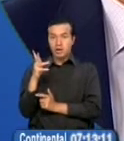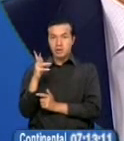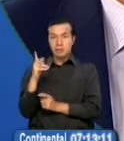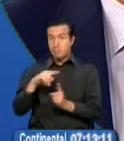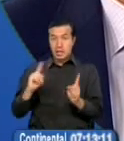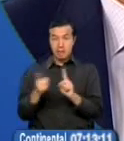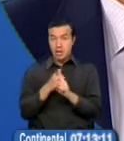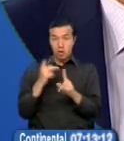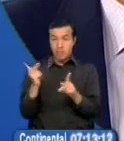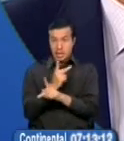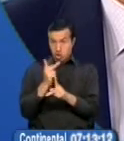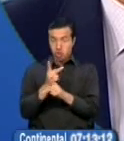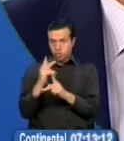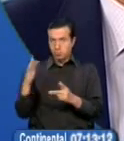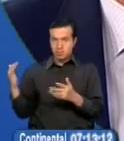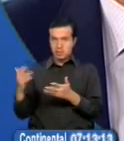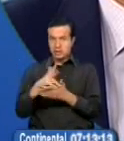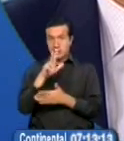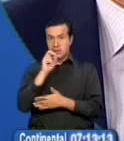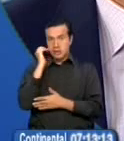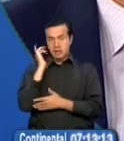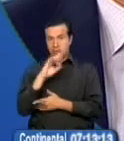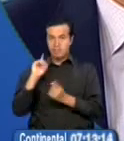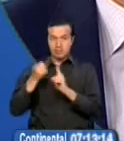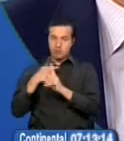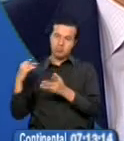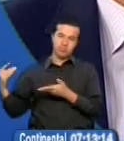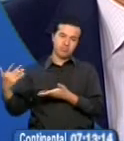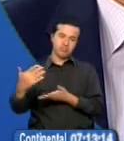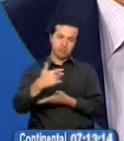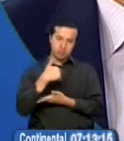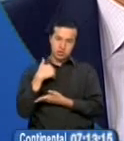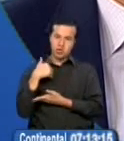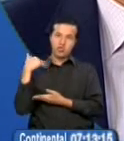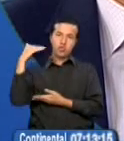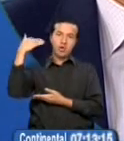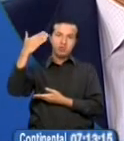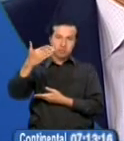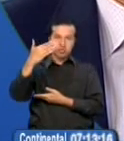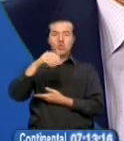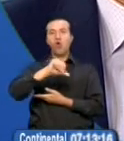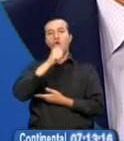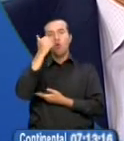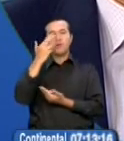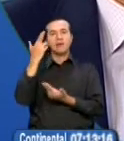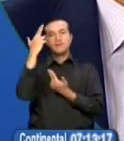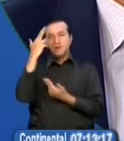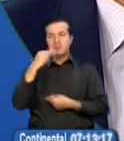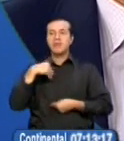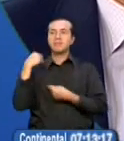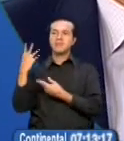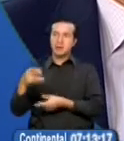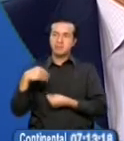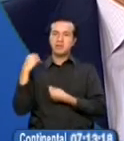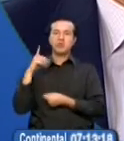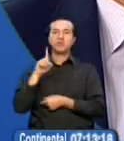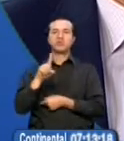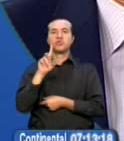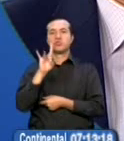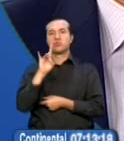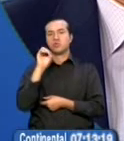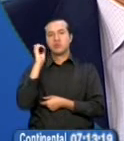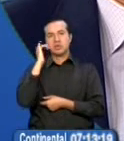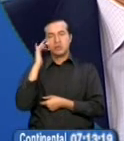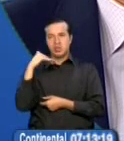los primeros 30 días de la concentración y luego sucesivamente el resto de las armas en un transcurso de 180